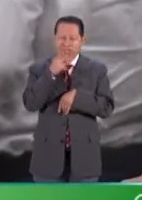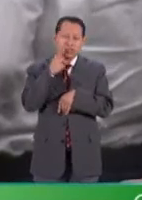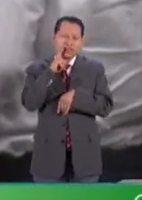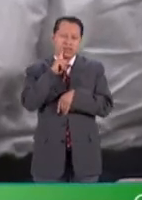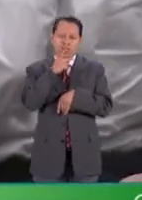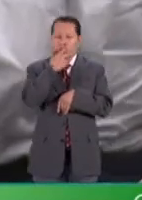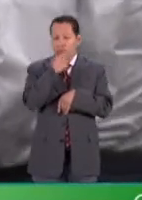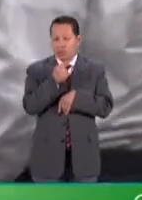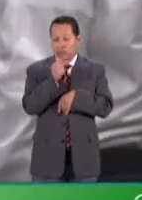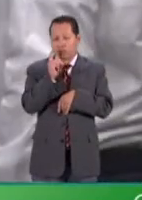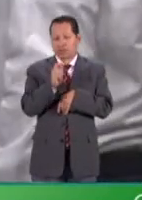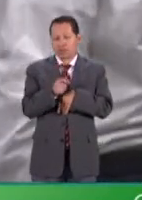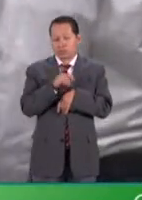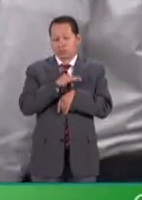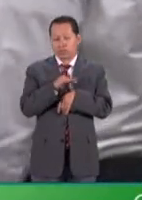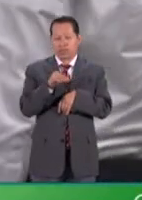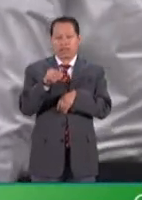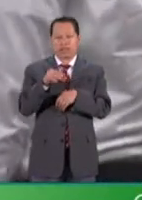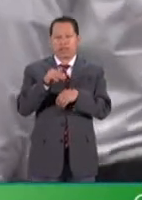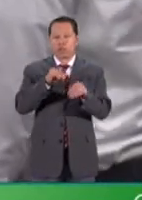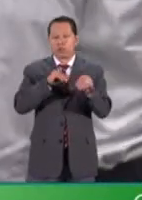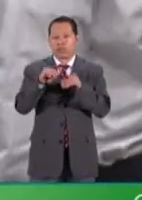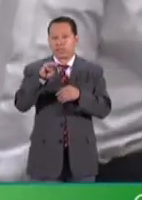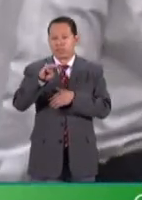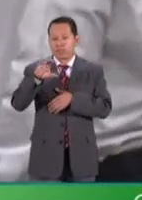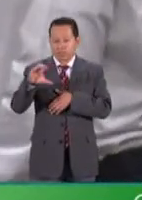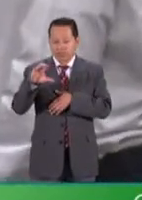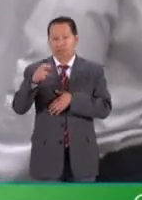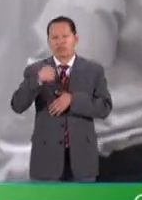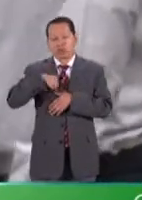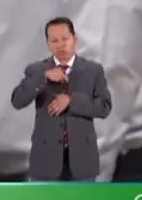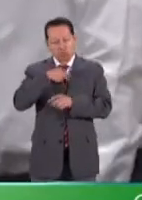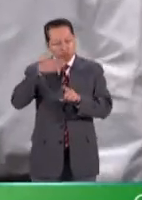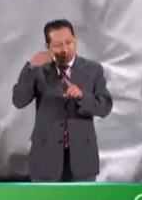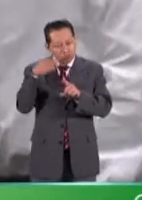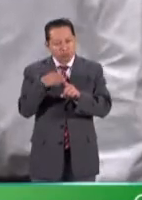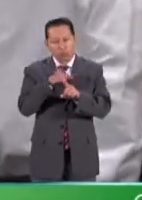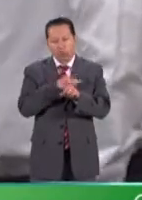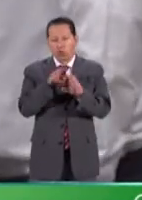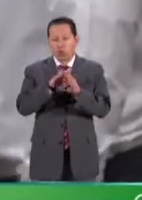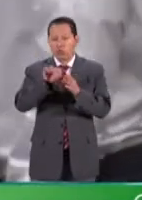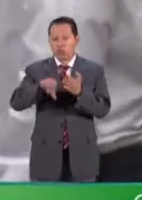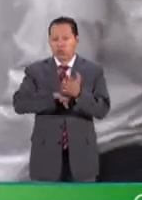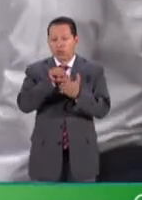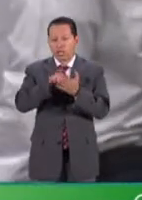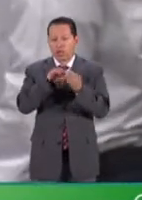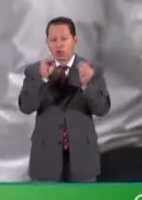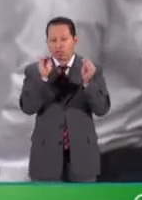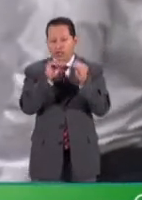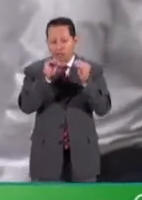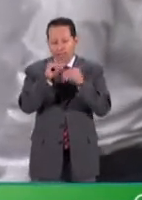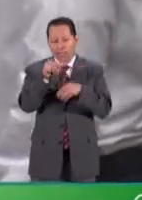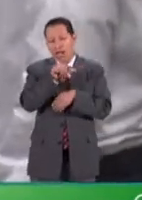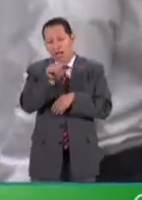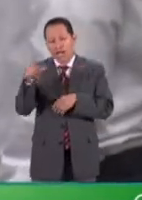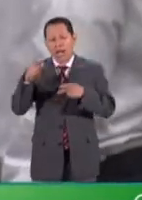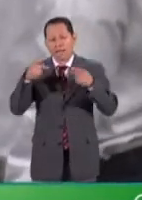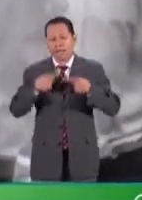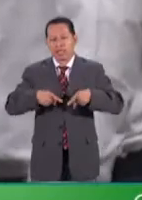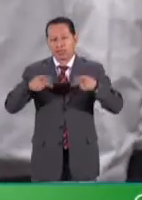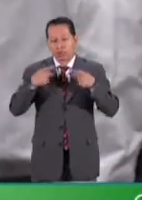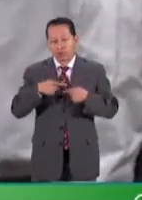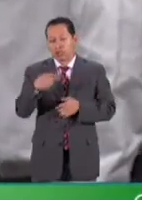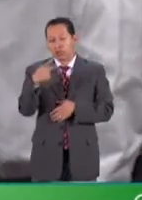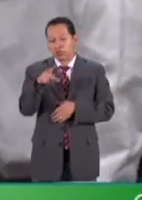diputadas y diputados, en Movimiento Ciudadano insistimos en colocar al centro del debate a las personas